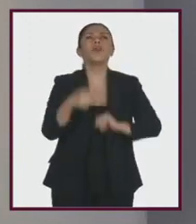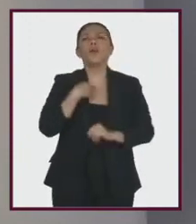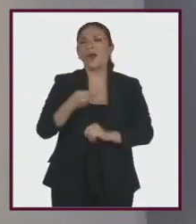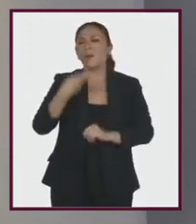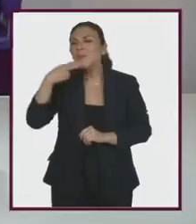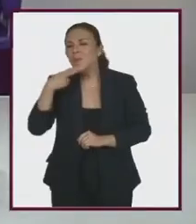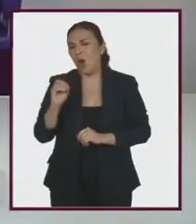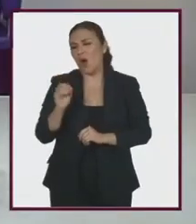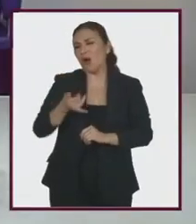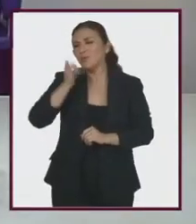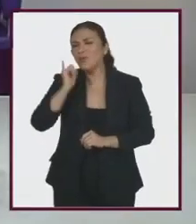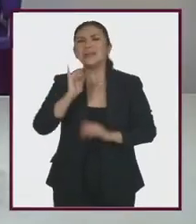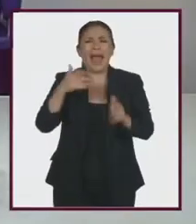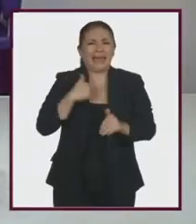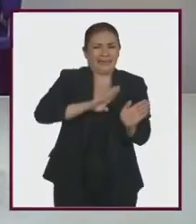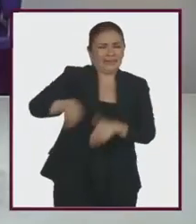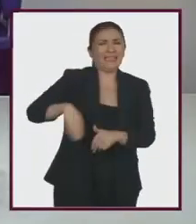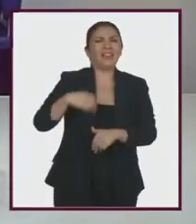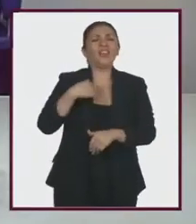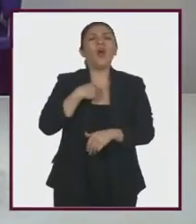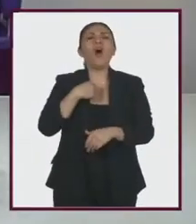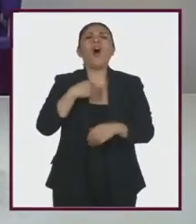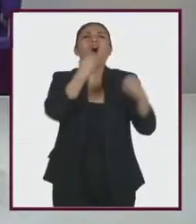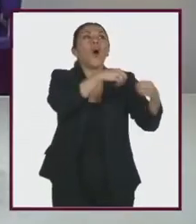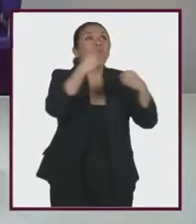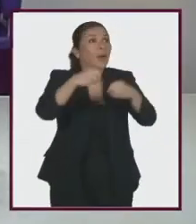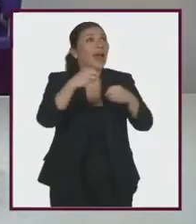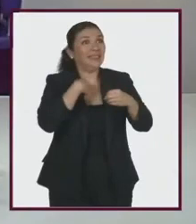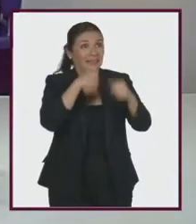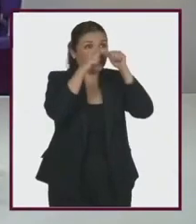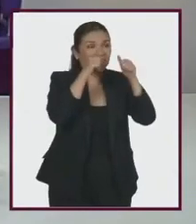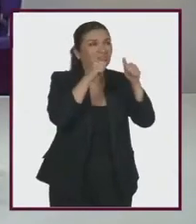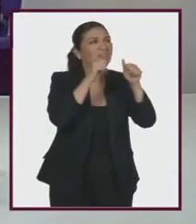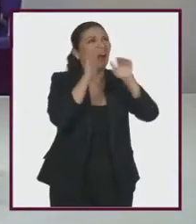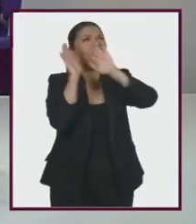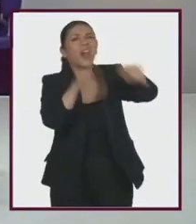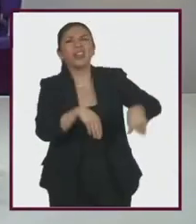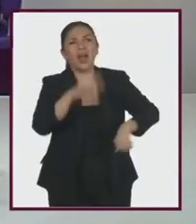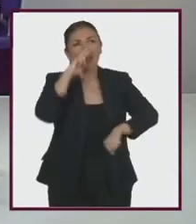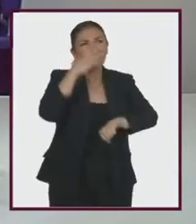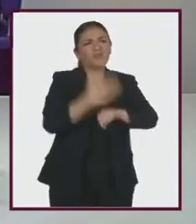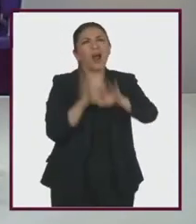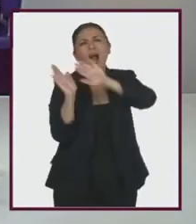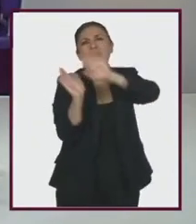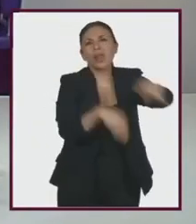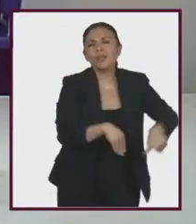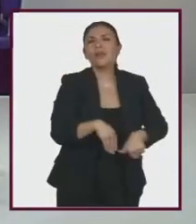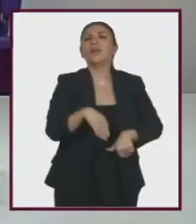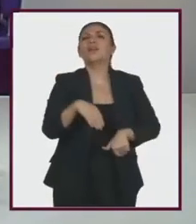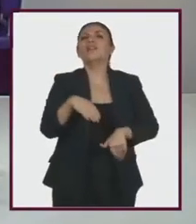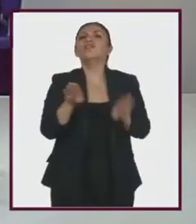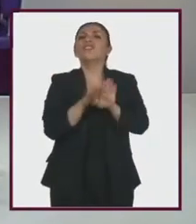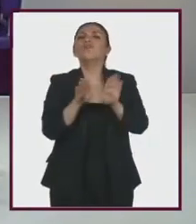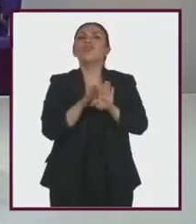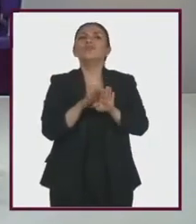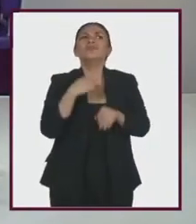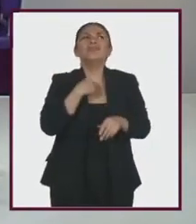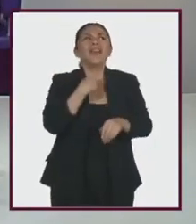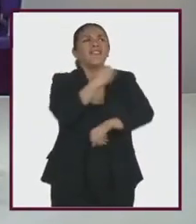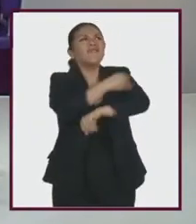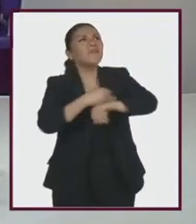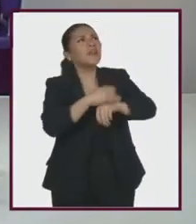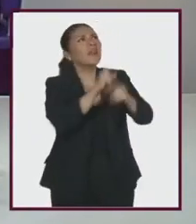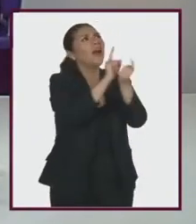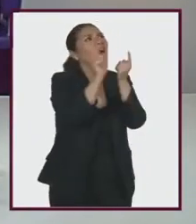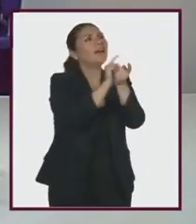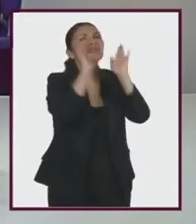estoy dejando de hacer actividades que son importantes, responsabilidades, ¿no? Estoy empezando a tener problemas con mi